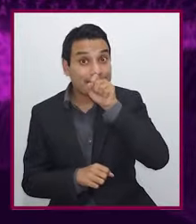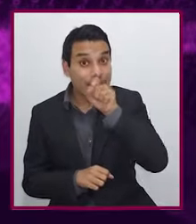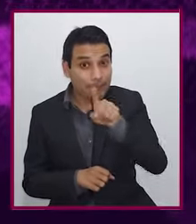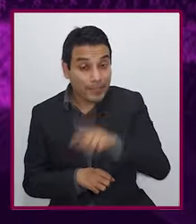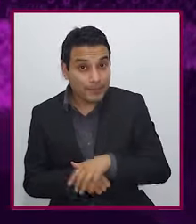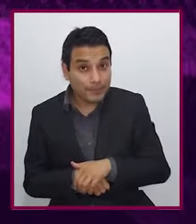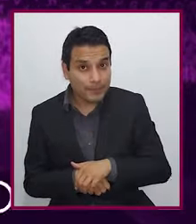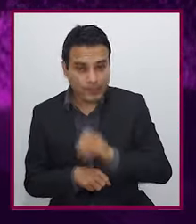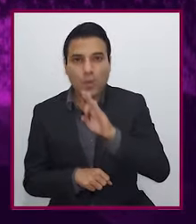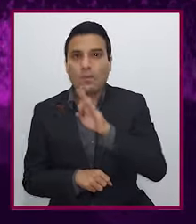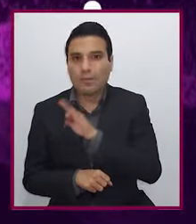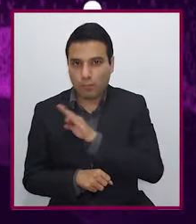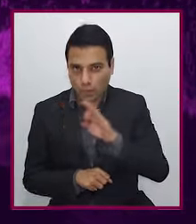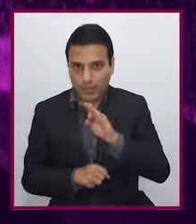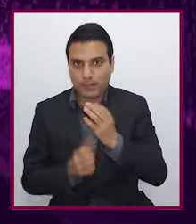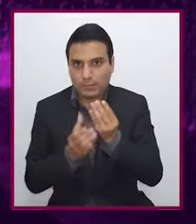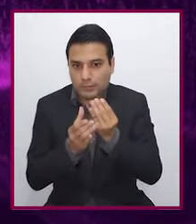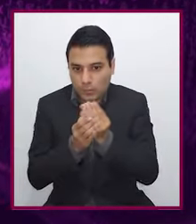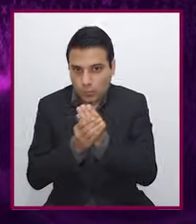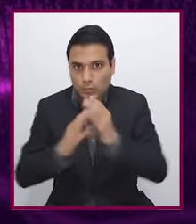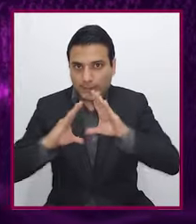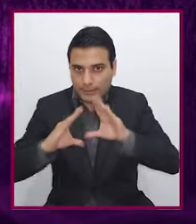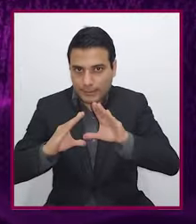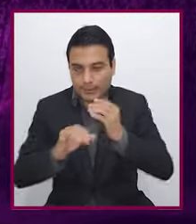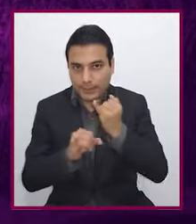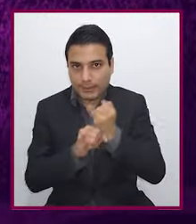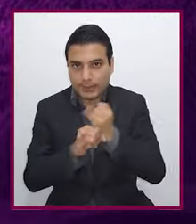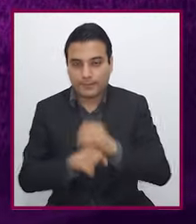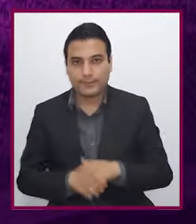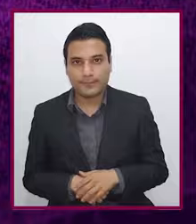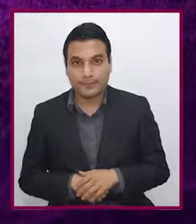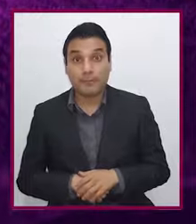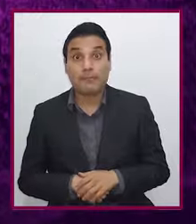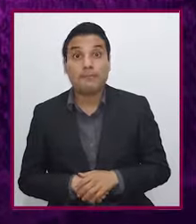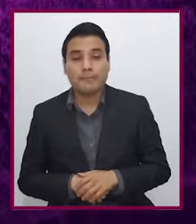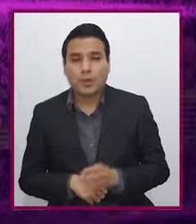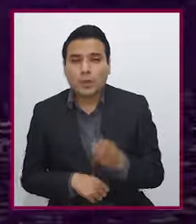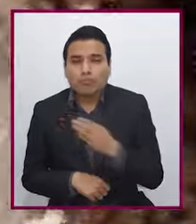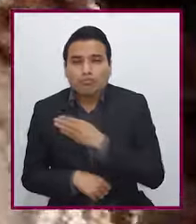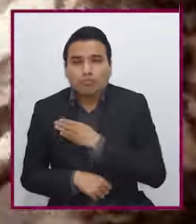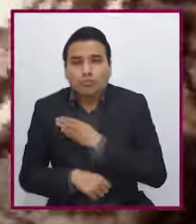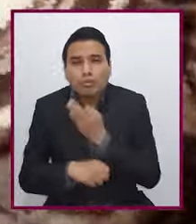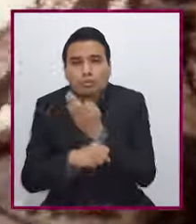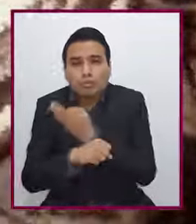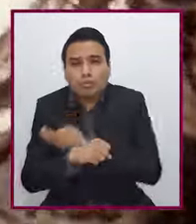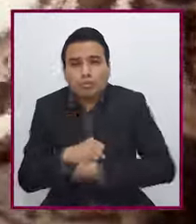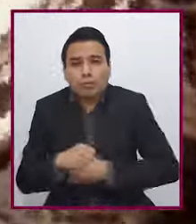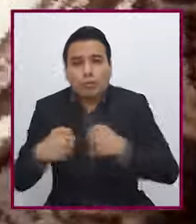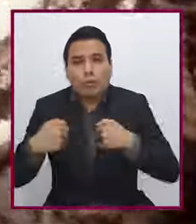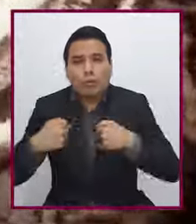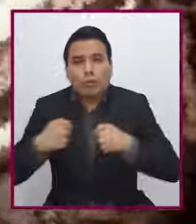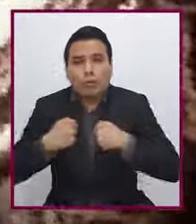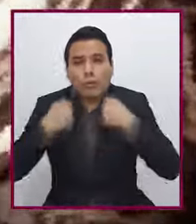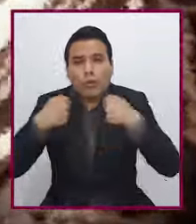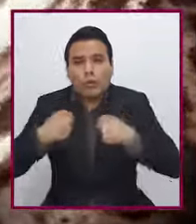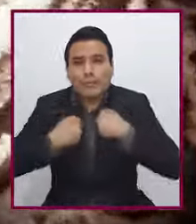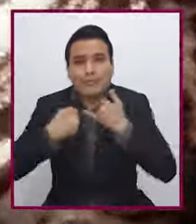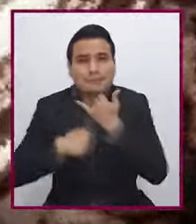pero también que tengan acceso a procesos de alfabetización digital. Buenas